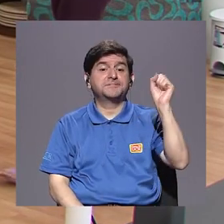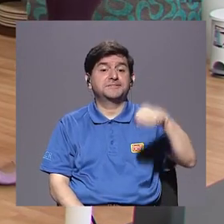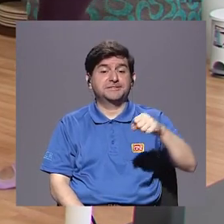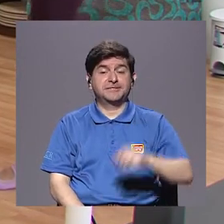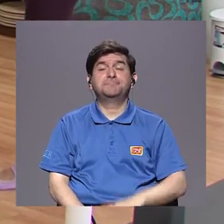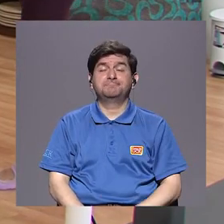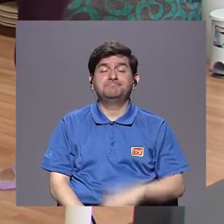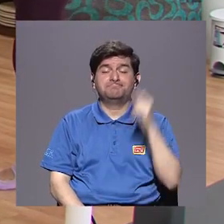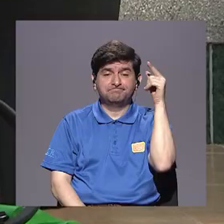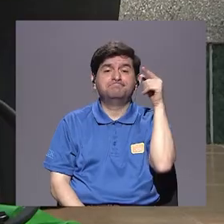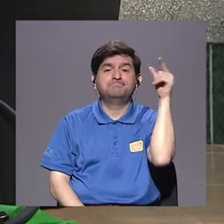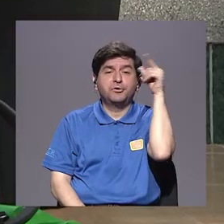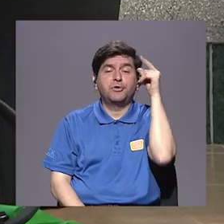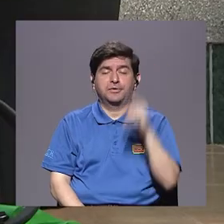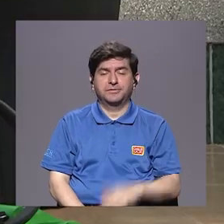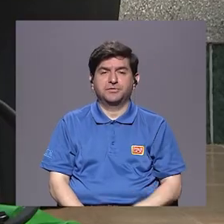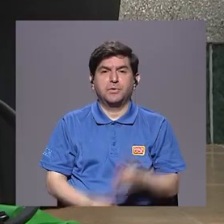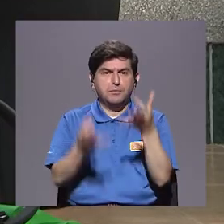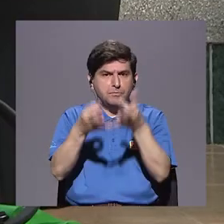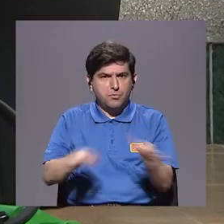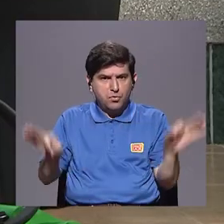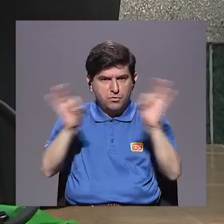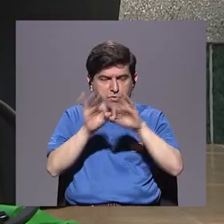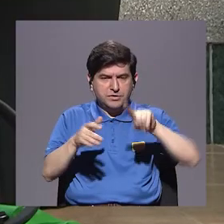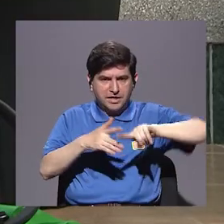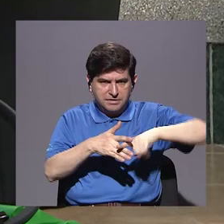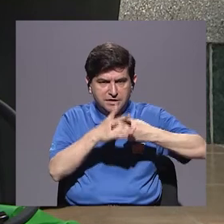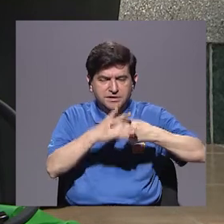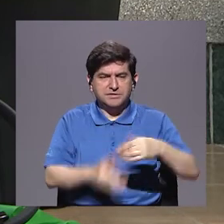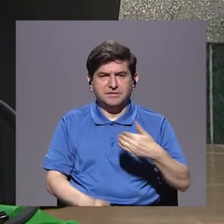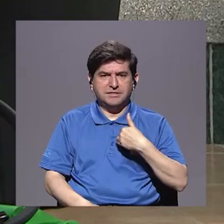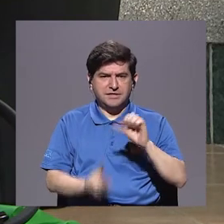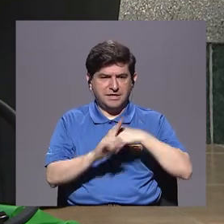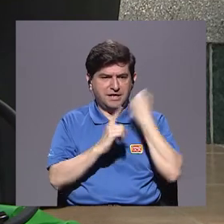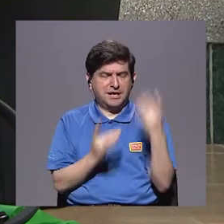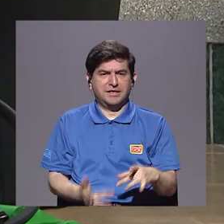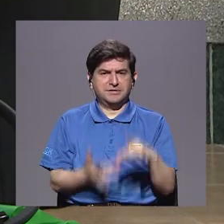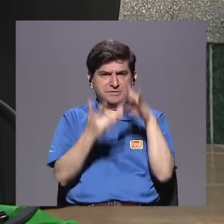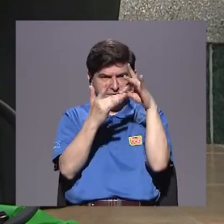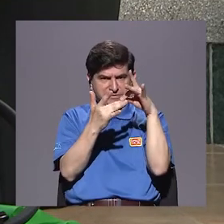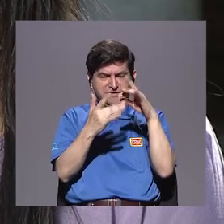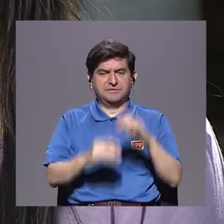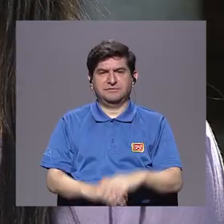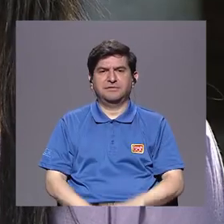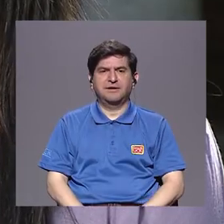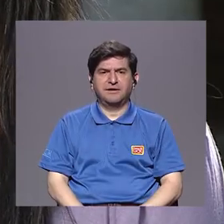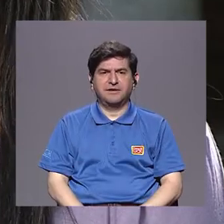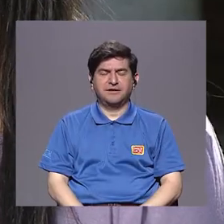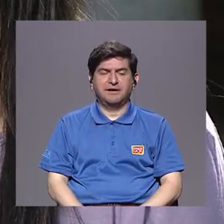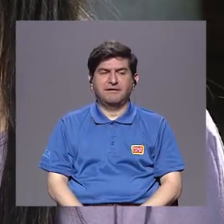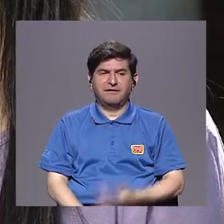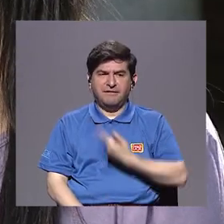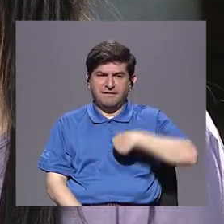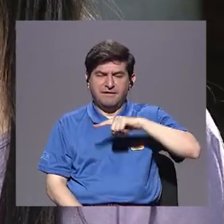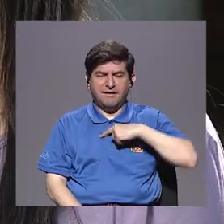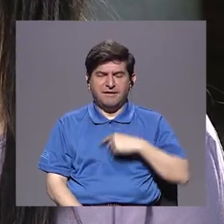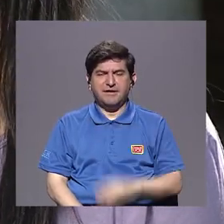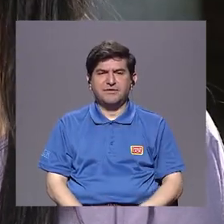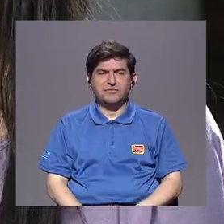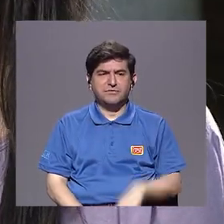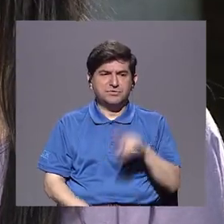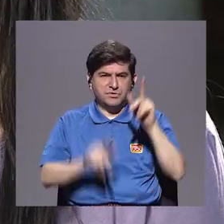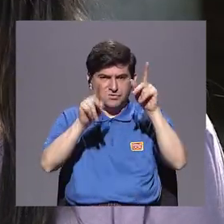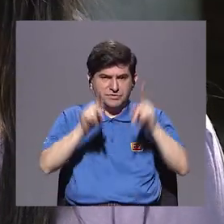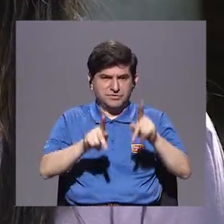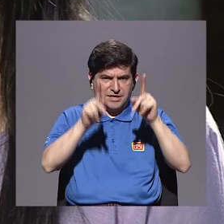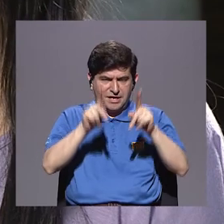Sí, claro, por supuesto. Es importante que si estamos iniciando, tenemos una condición especial, nos